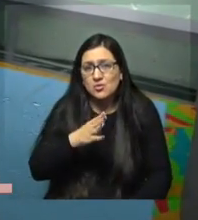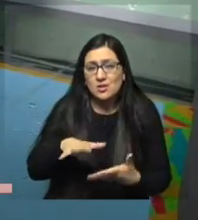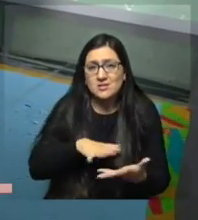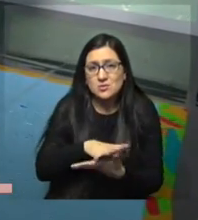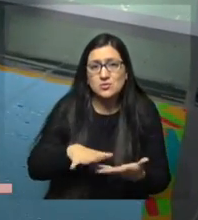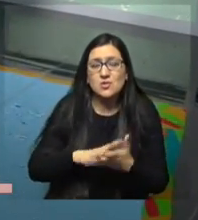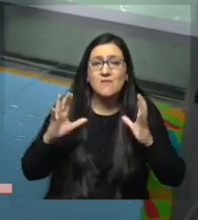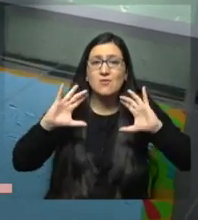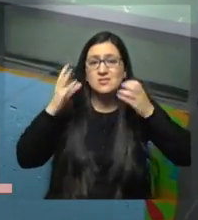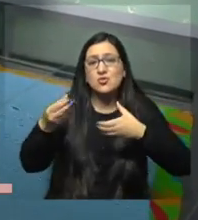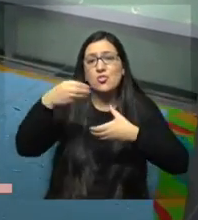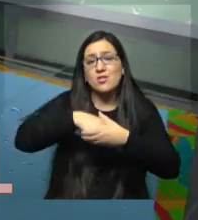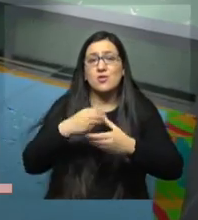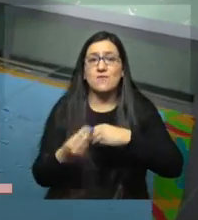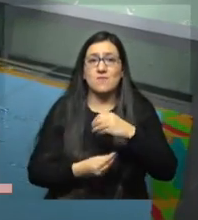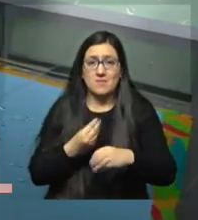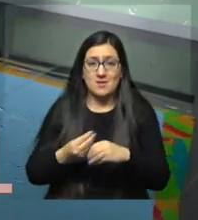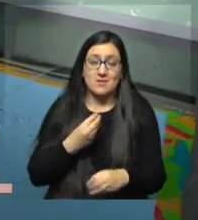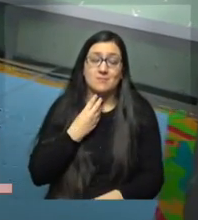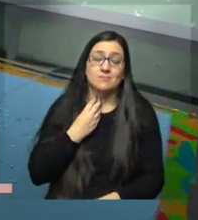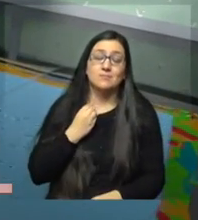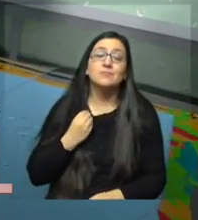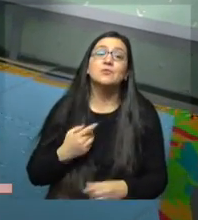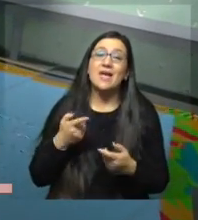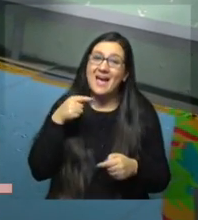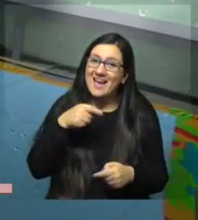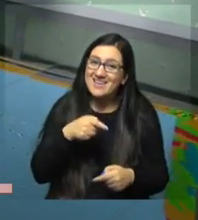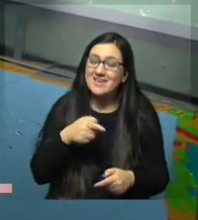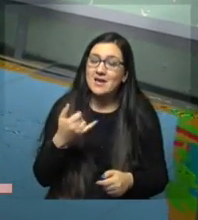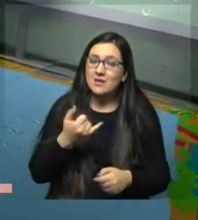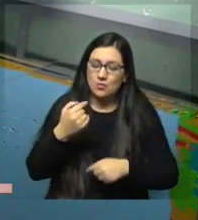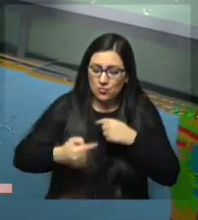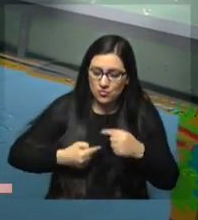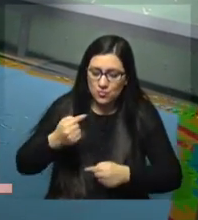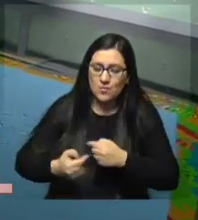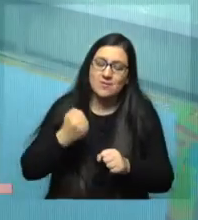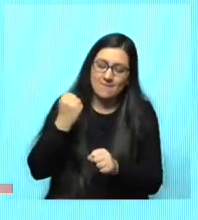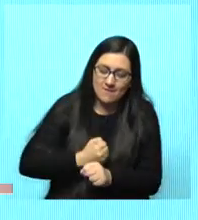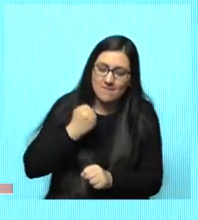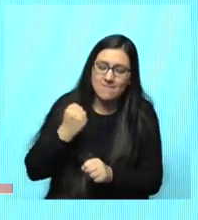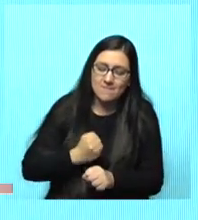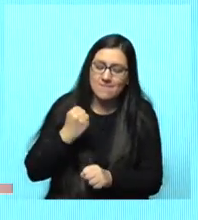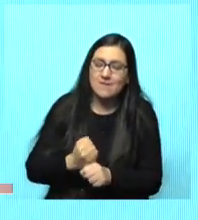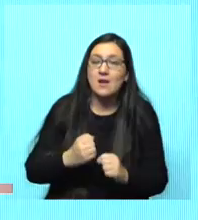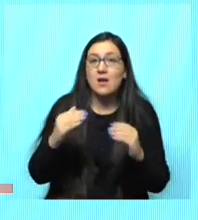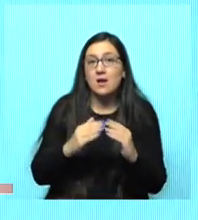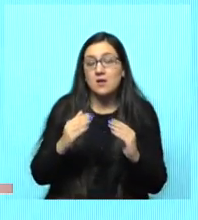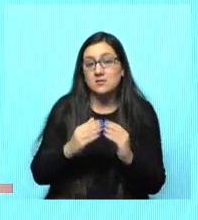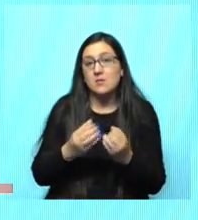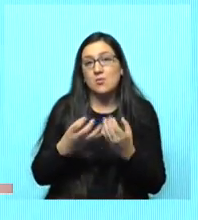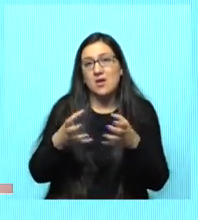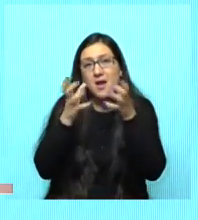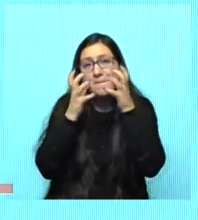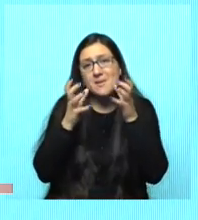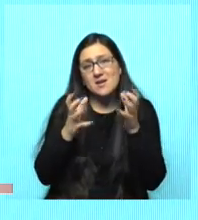Entonces también creo que es un lugar donde hay que continuar interviniendo y trabajando en las casas, porque a veces en realidad el peligro